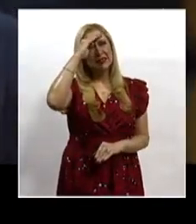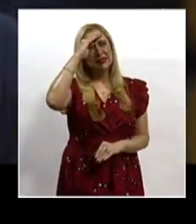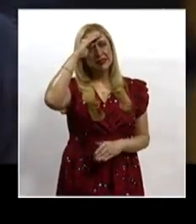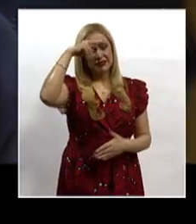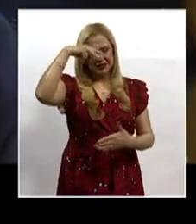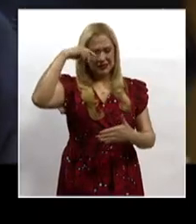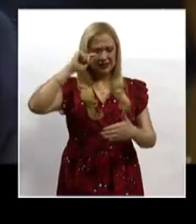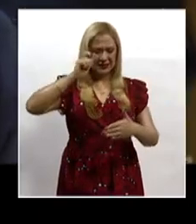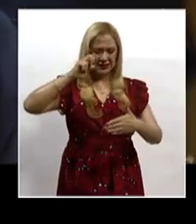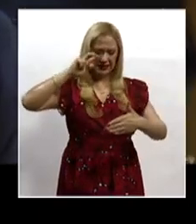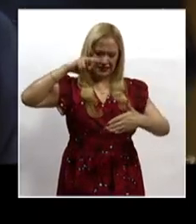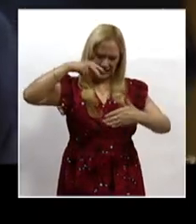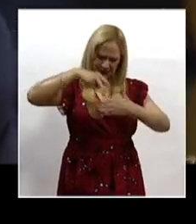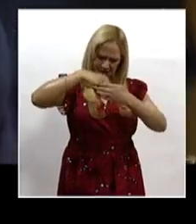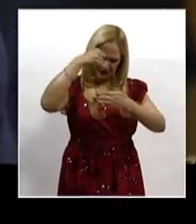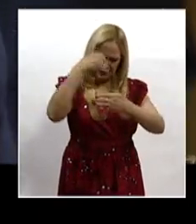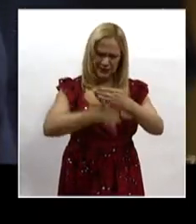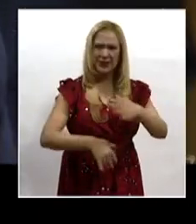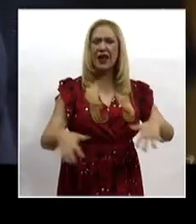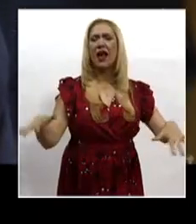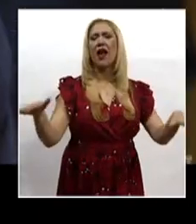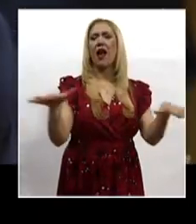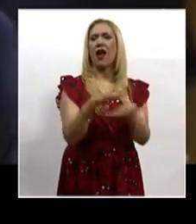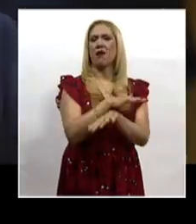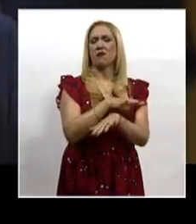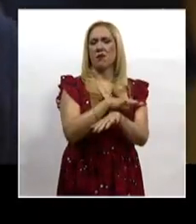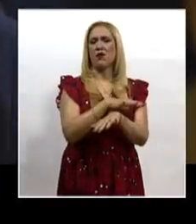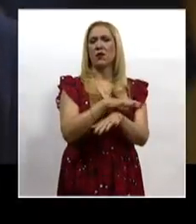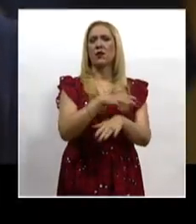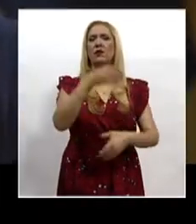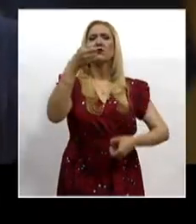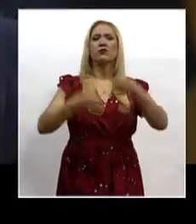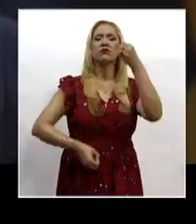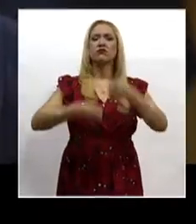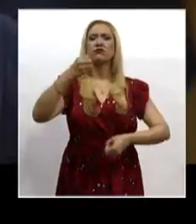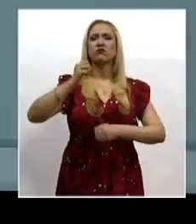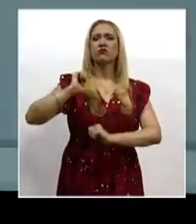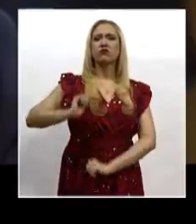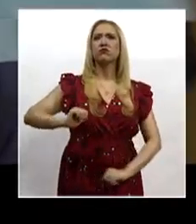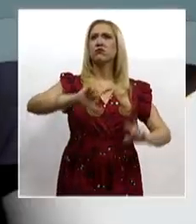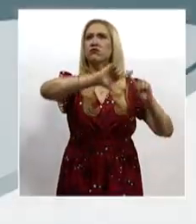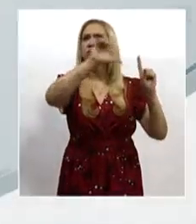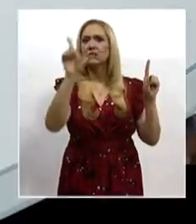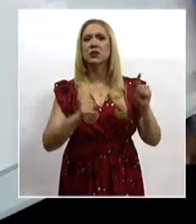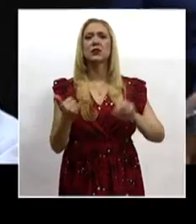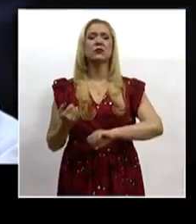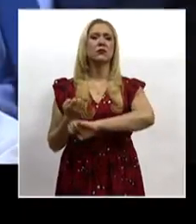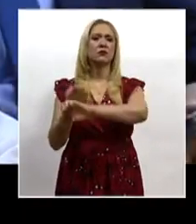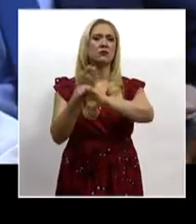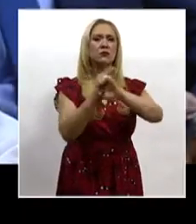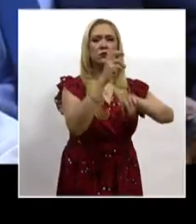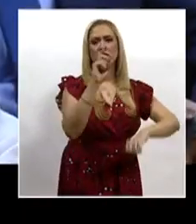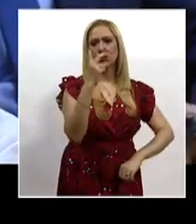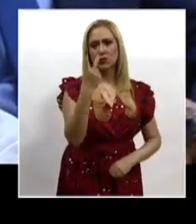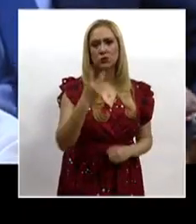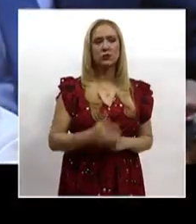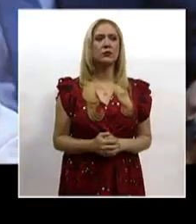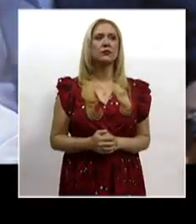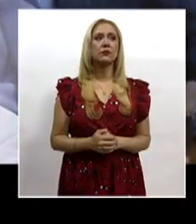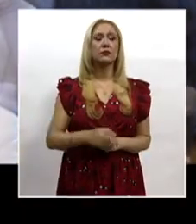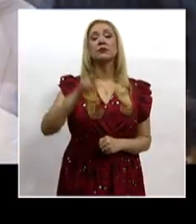reforma estructural que se necesita tanto en los poderes federales como locales. Lo cierto es